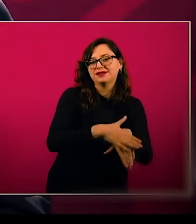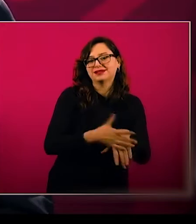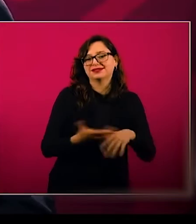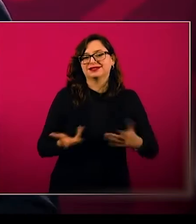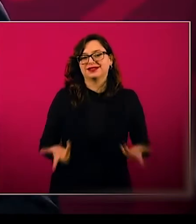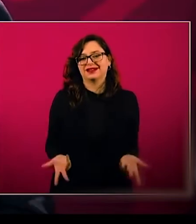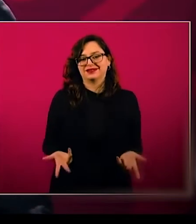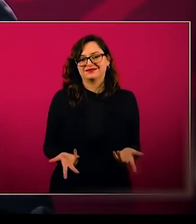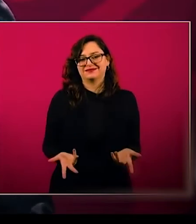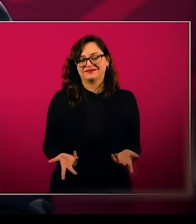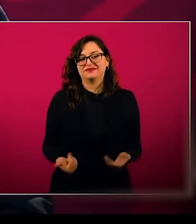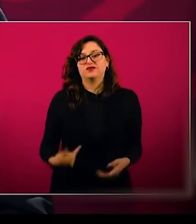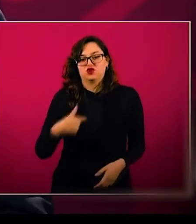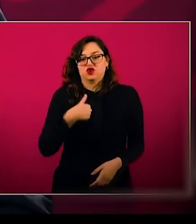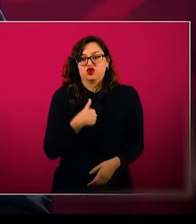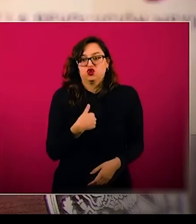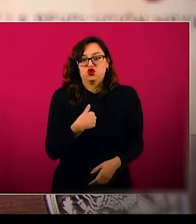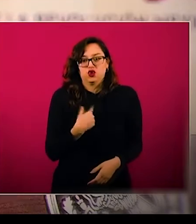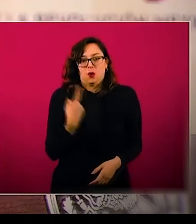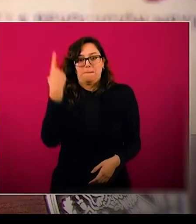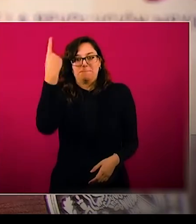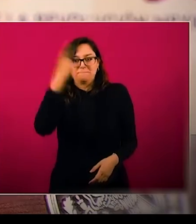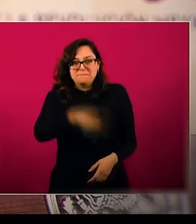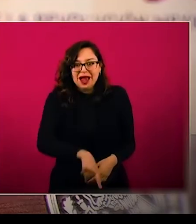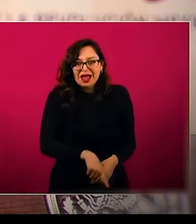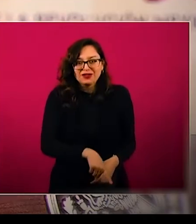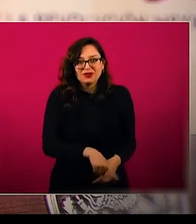de que yo había ordenado todo esto